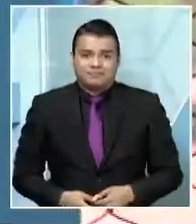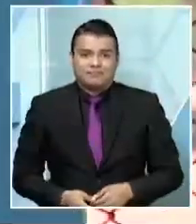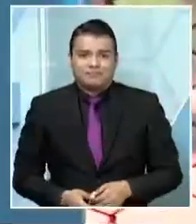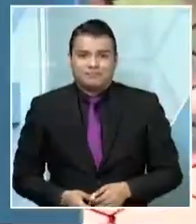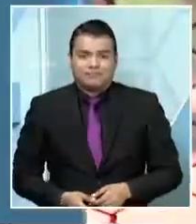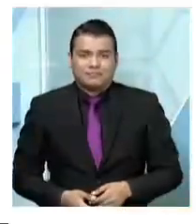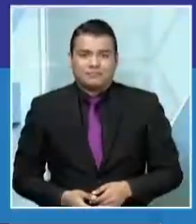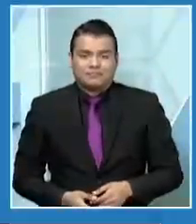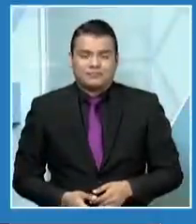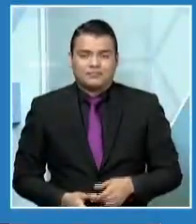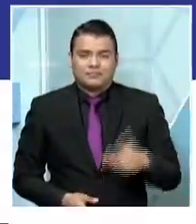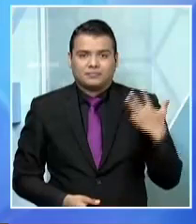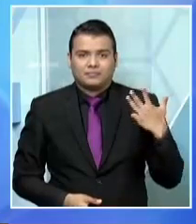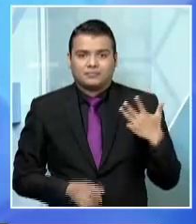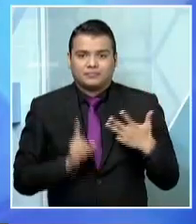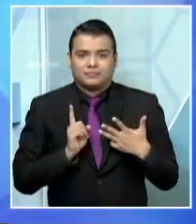escolar.